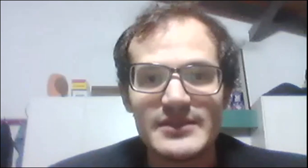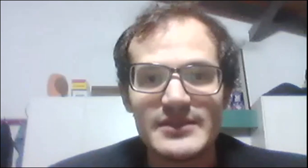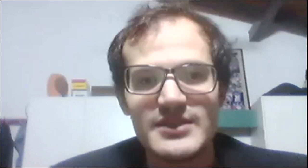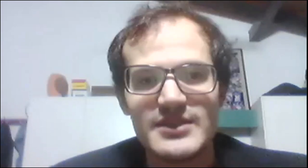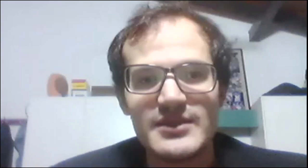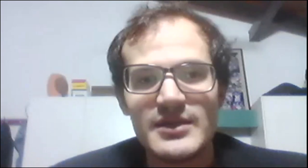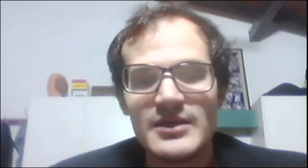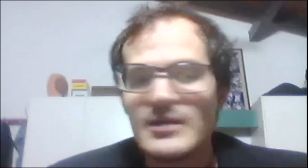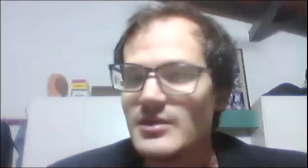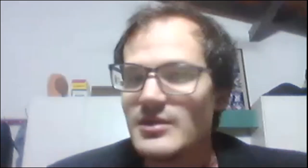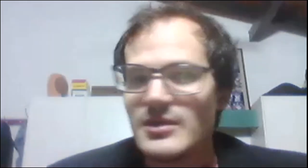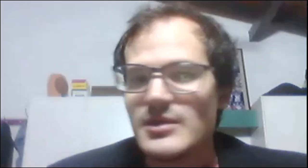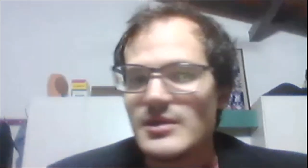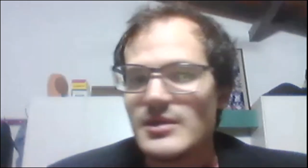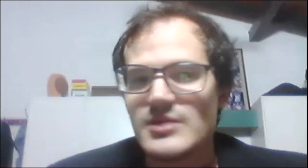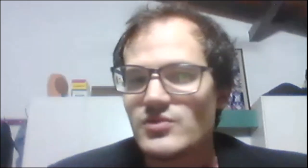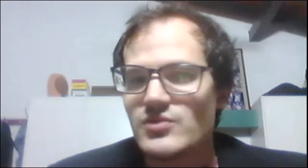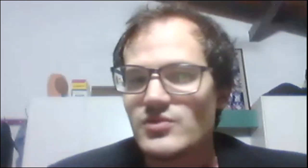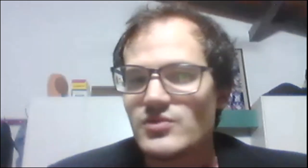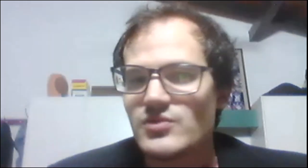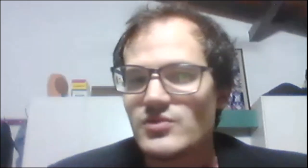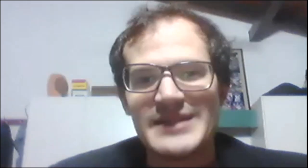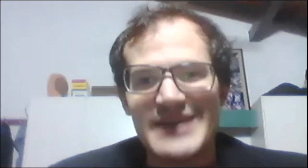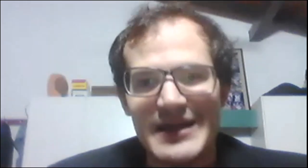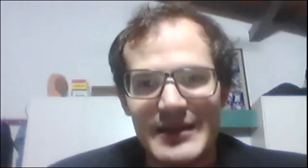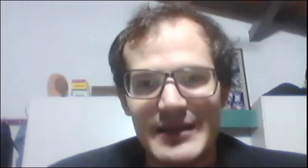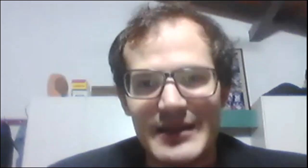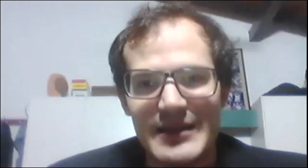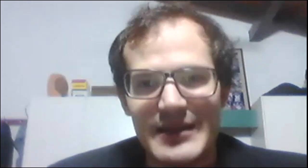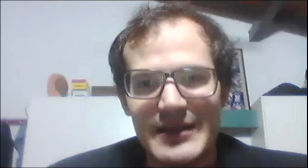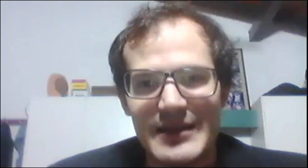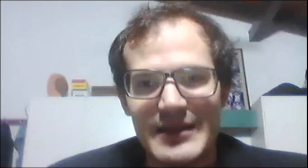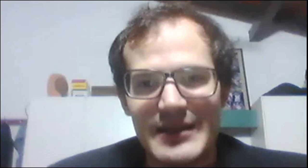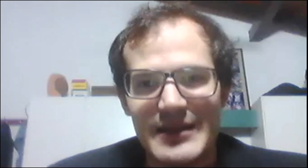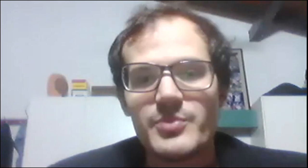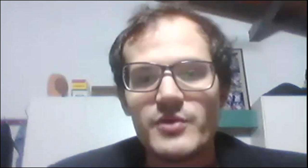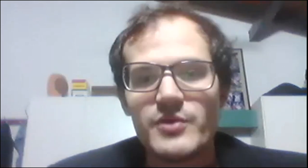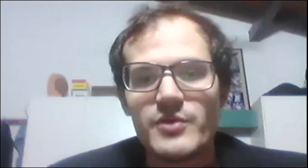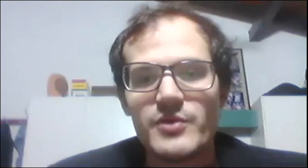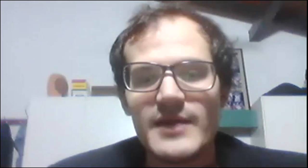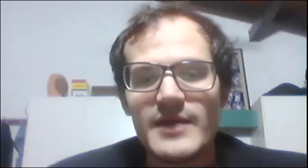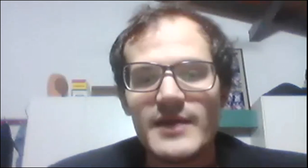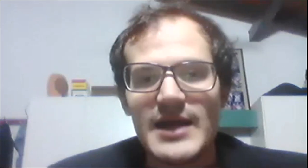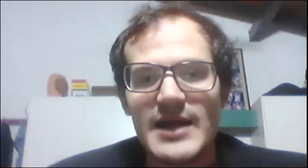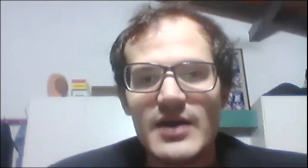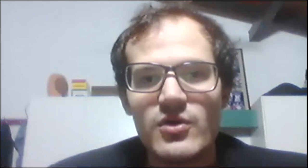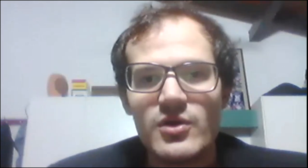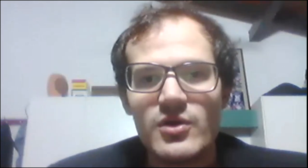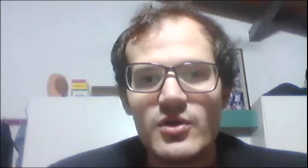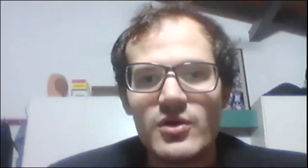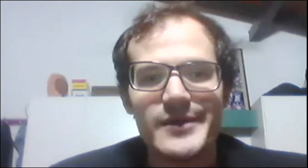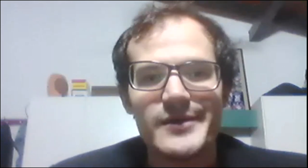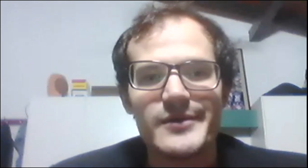para rechazar a los ingleses en 1807 y eso no gustó para nada. De hecho, que el propio